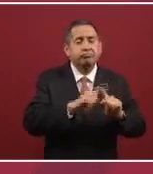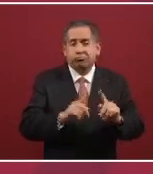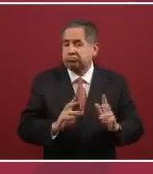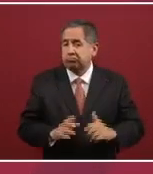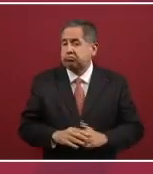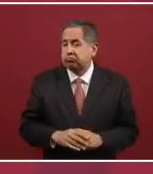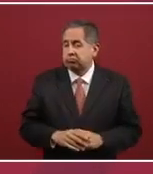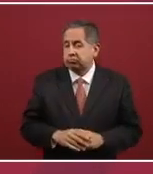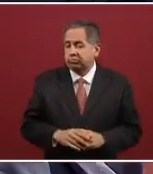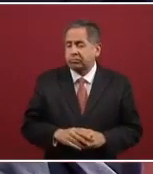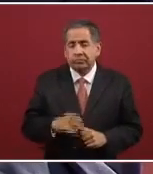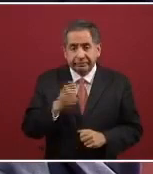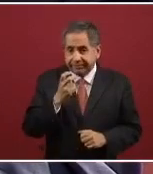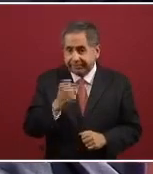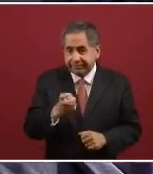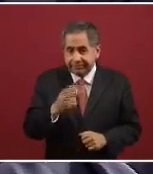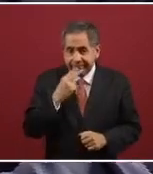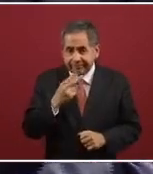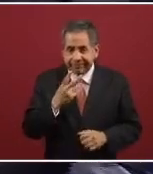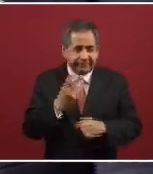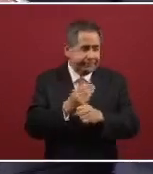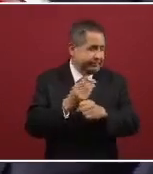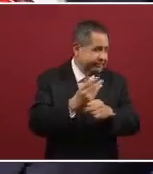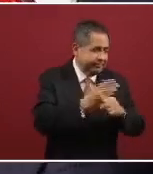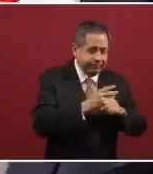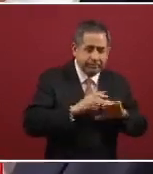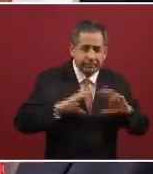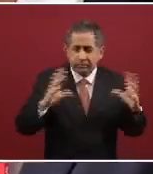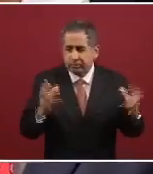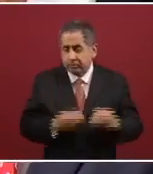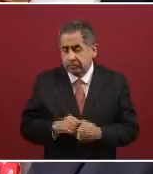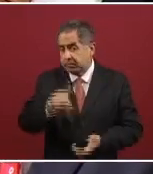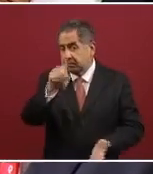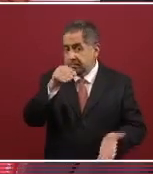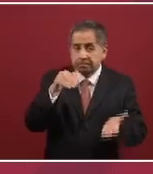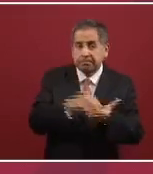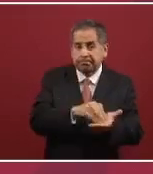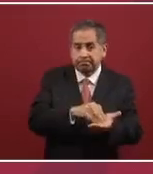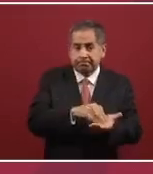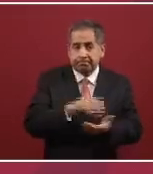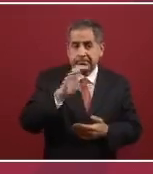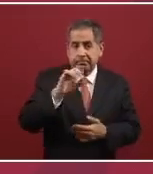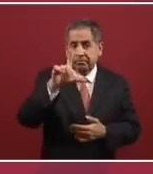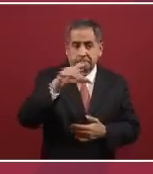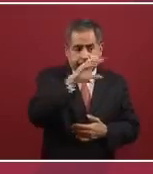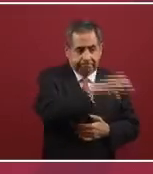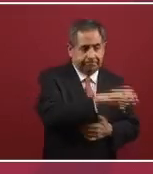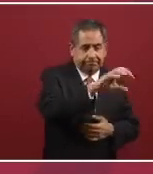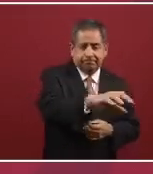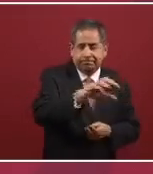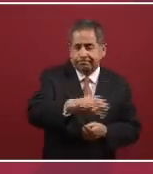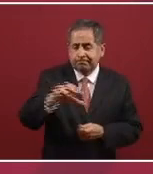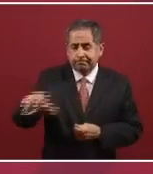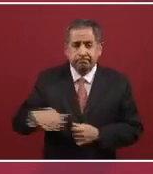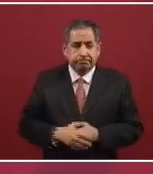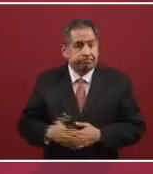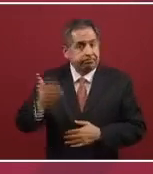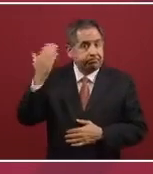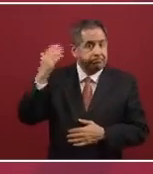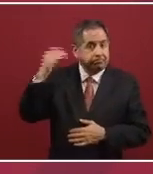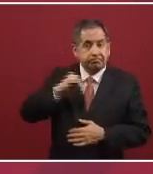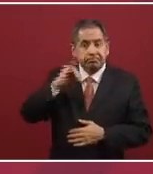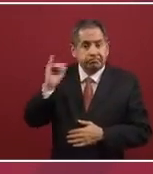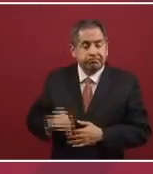Les estoy hablando de que así se le dio mantenimiento a más de 1,000 unidades habitacionales. Nunca